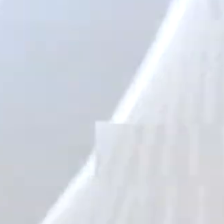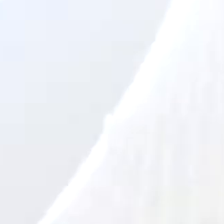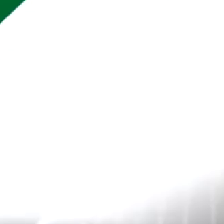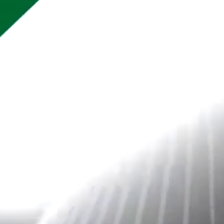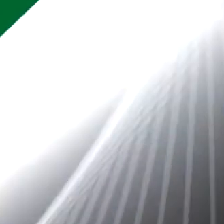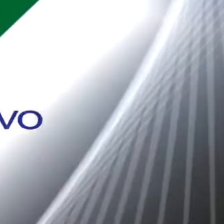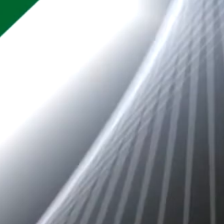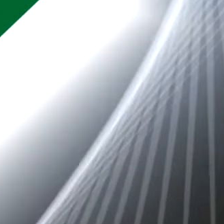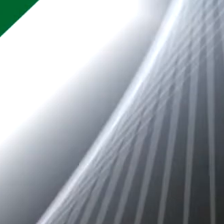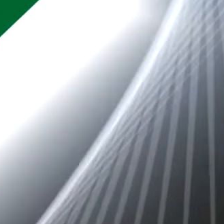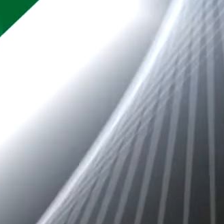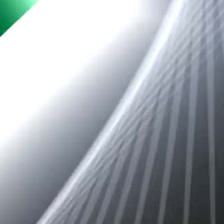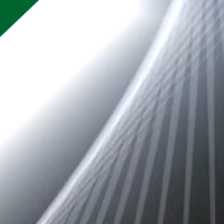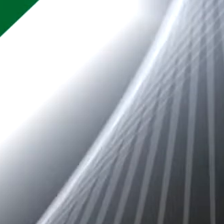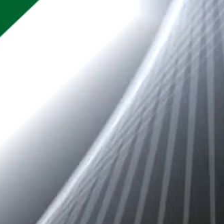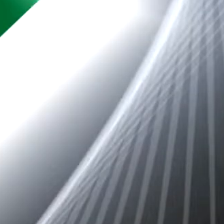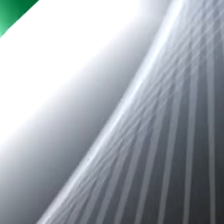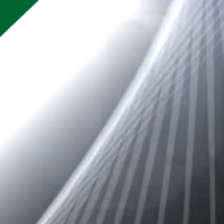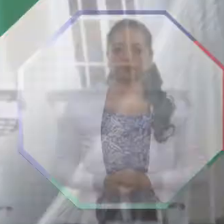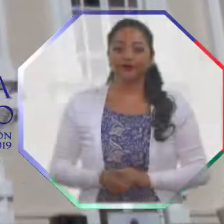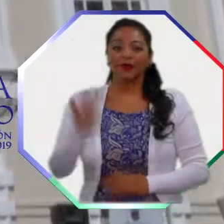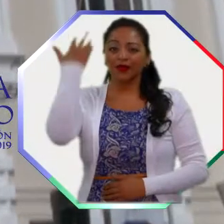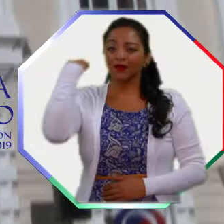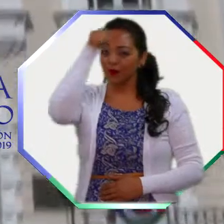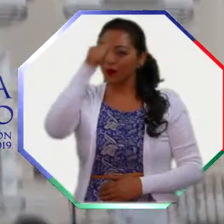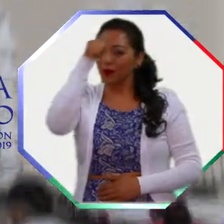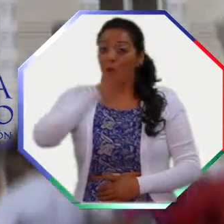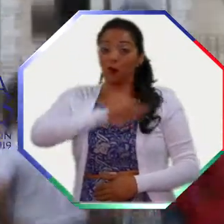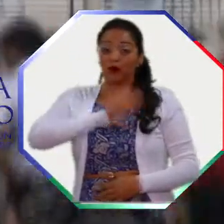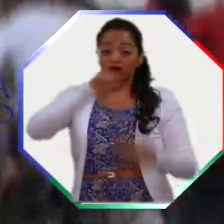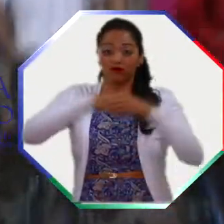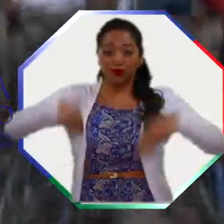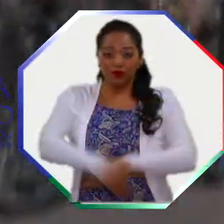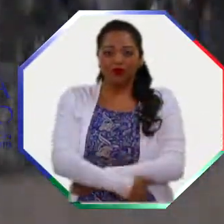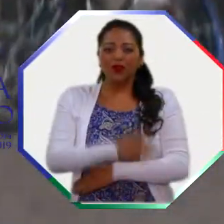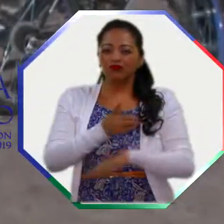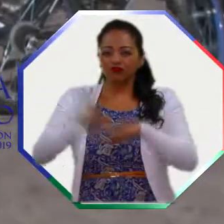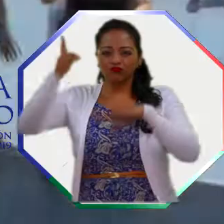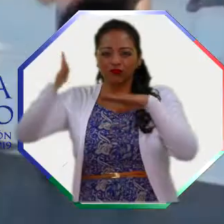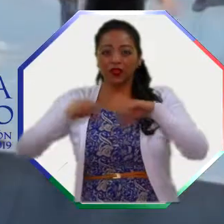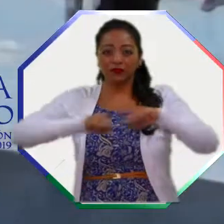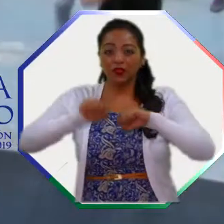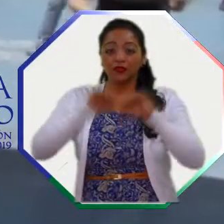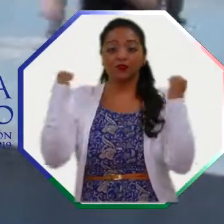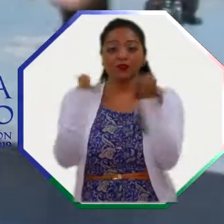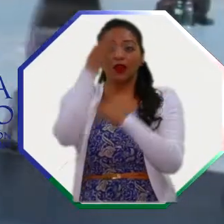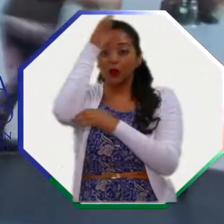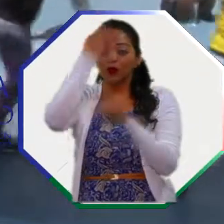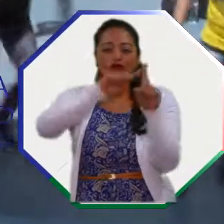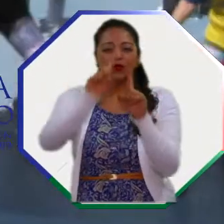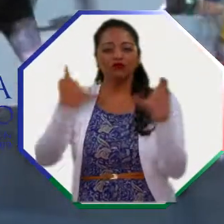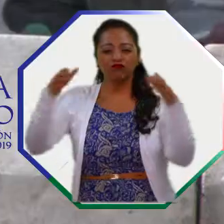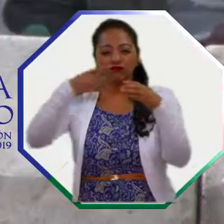Juntos caminamos. Batalla Tulipán. El pasado domingo, el municipio de Otavalo, a través de la Dirección de Gestión Social Intercultural